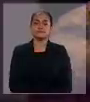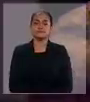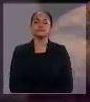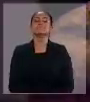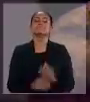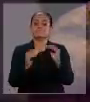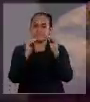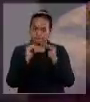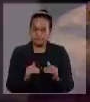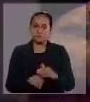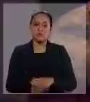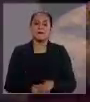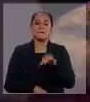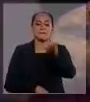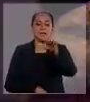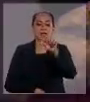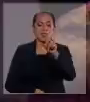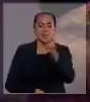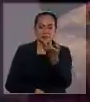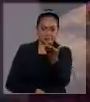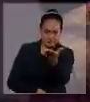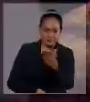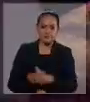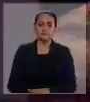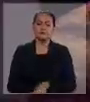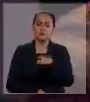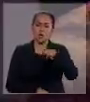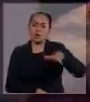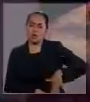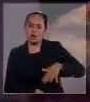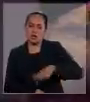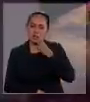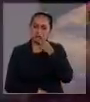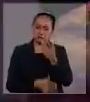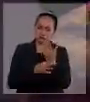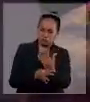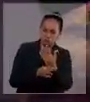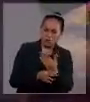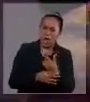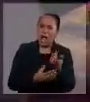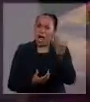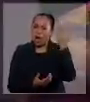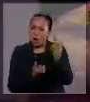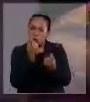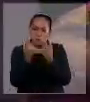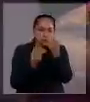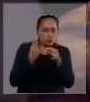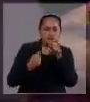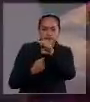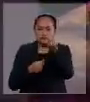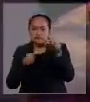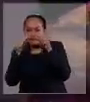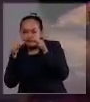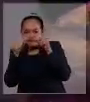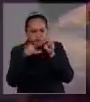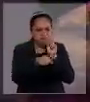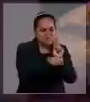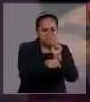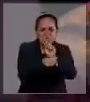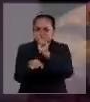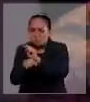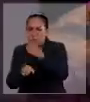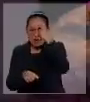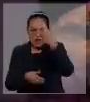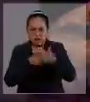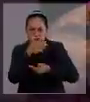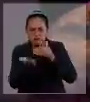usted decía en su intervención anterior, se hablaba de algunas áreas, digamos, de la ciencia que tendríamos que estar apoyando, pero